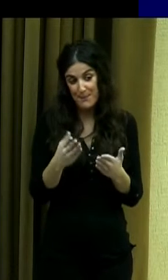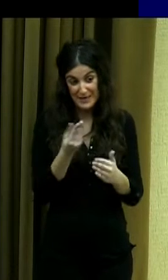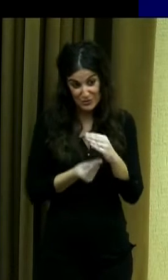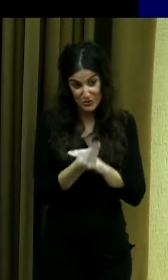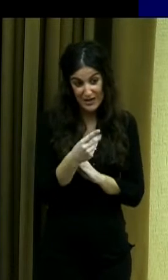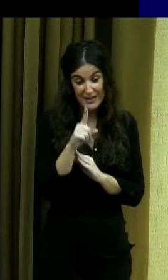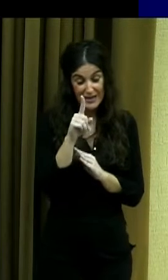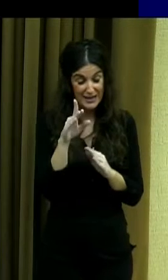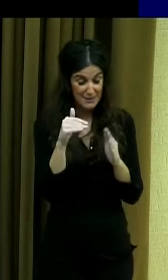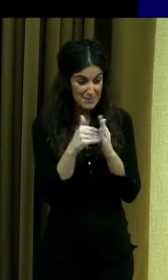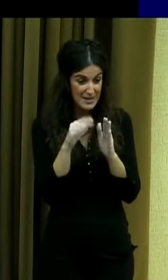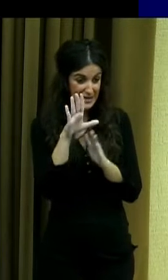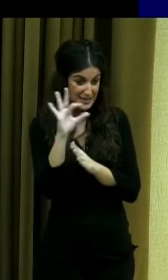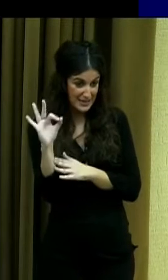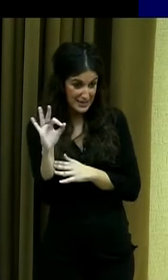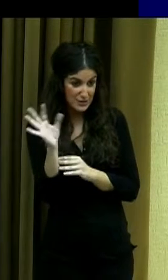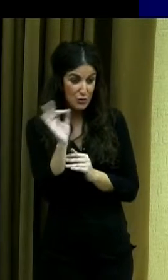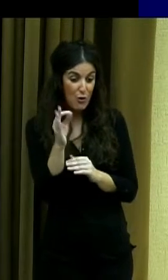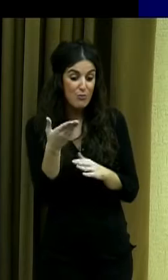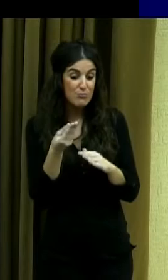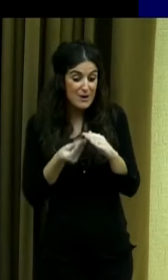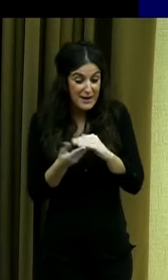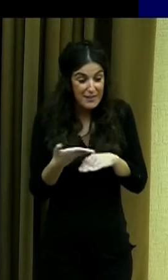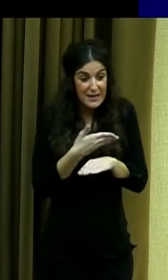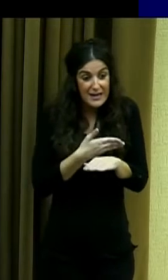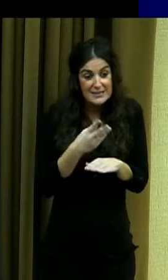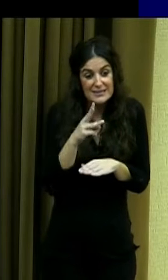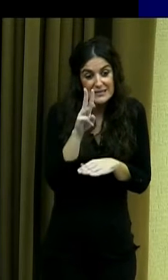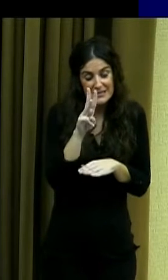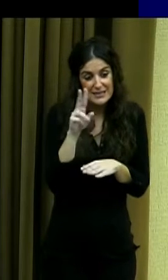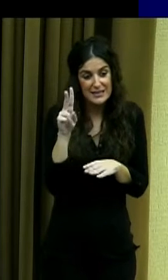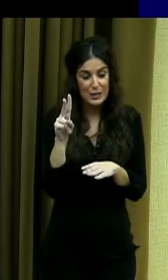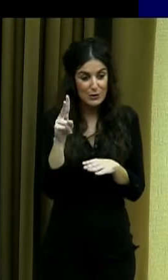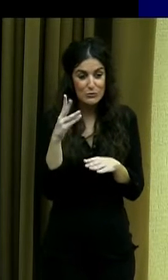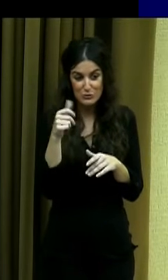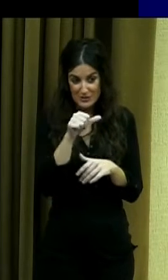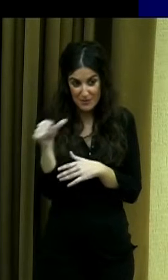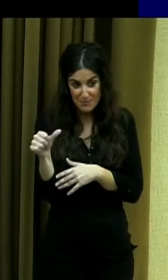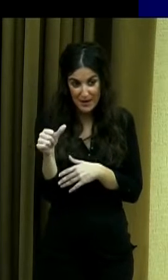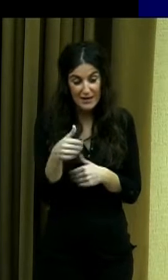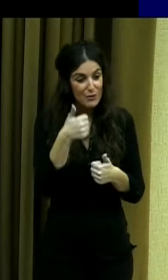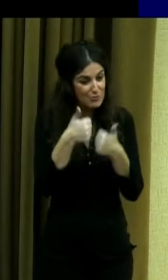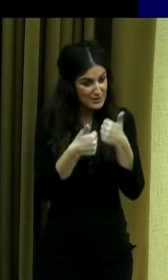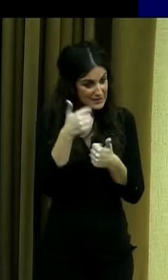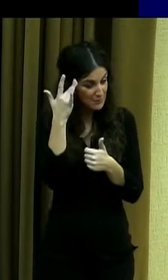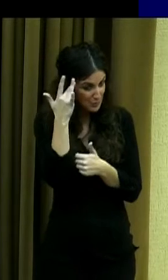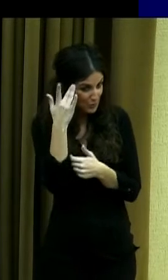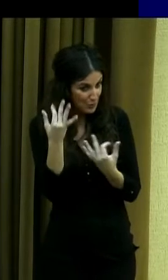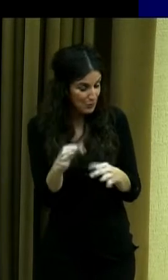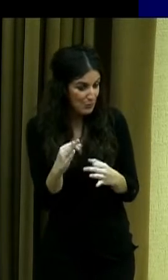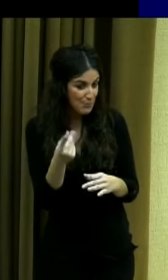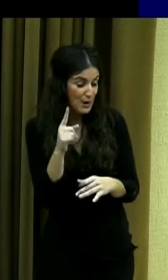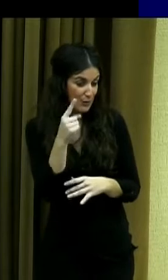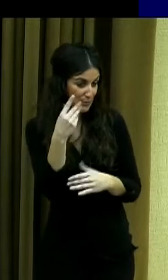edad gestacional por debajo de 32 semanas, un bajo peso para la edad gestacional, un examen neurológico anormal durante los